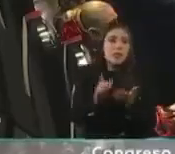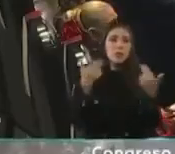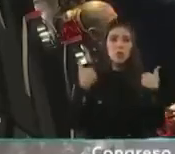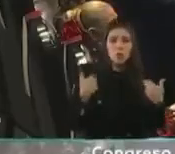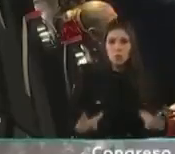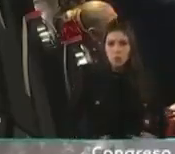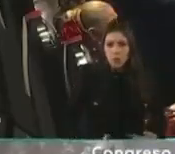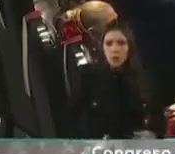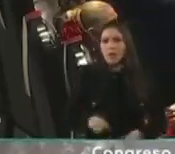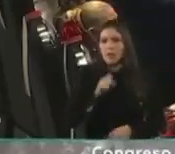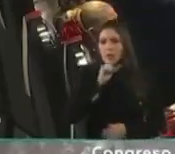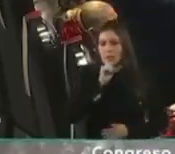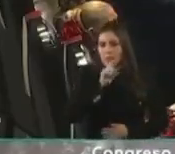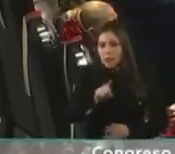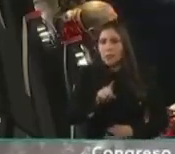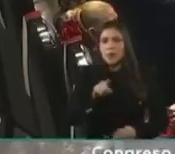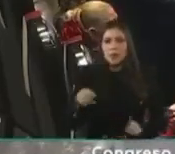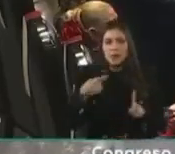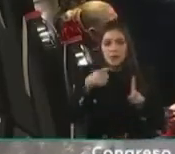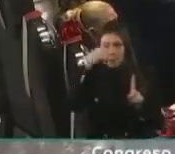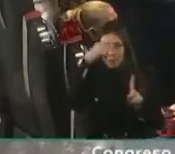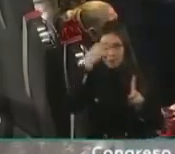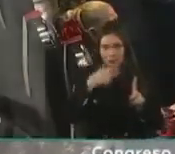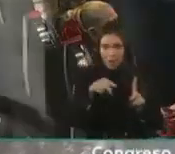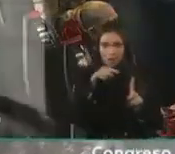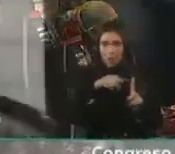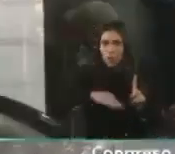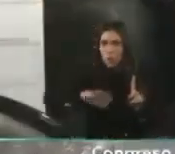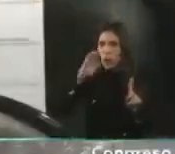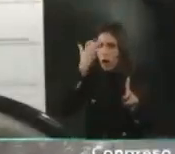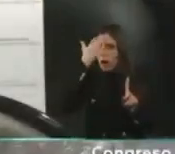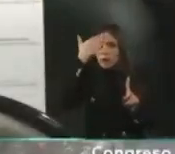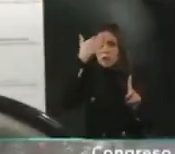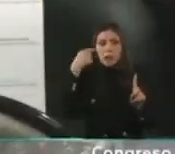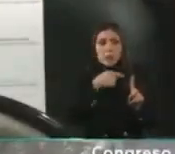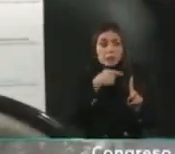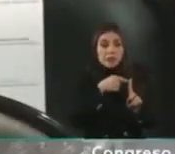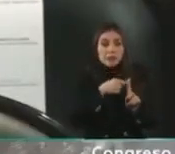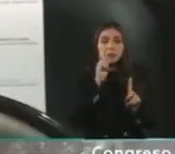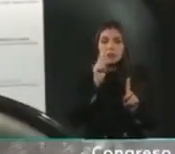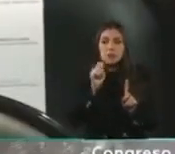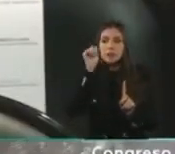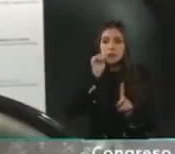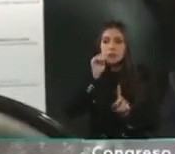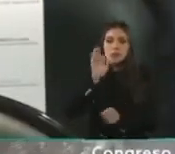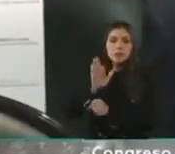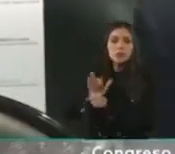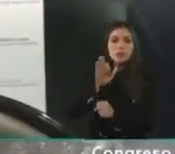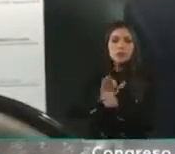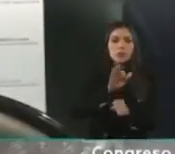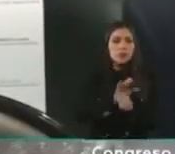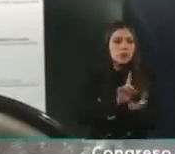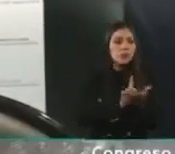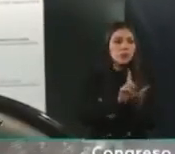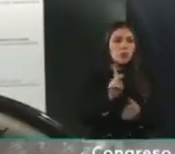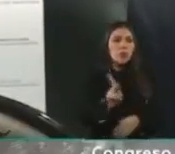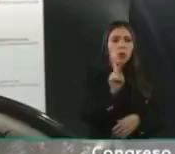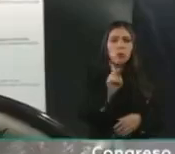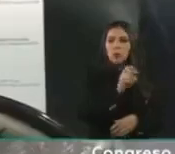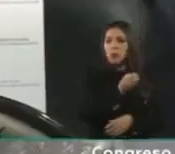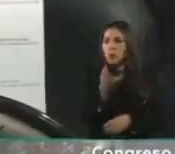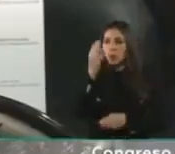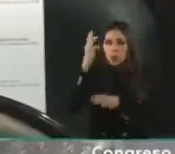la soberanía de los pueblos del mundo, pero abiertamente opositora a toda forma de conflicto que